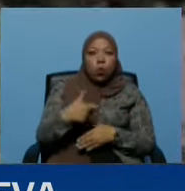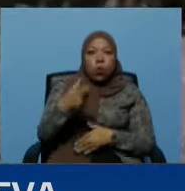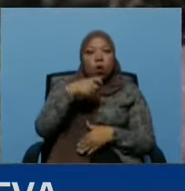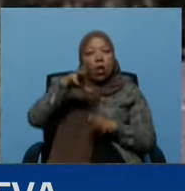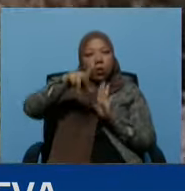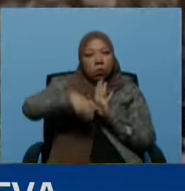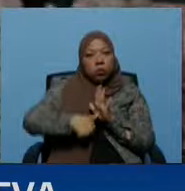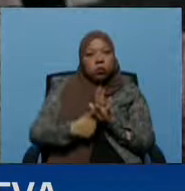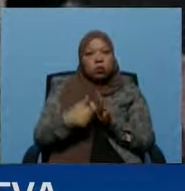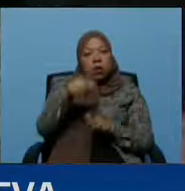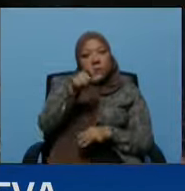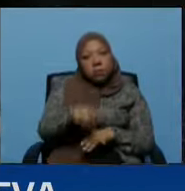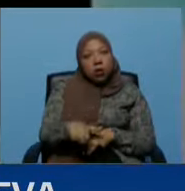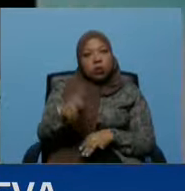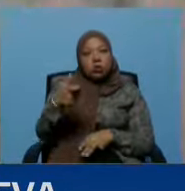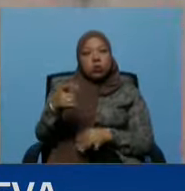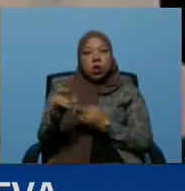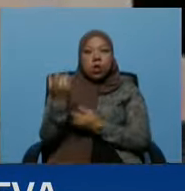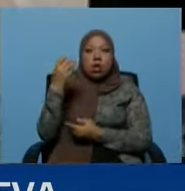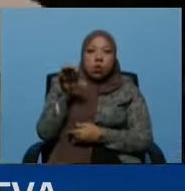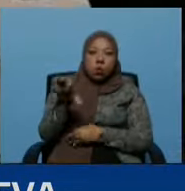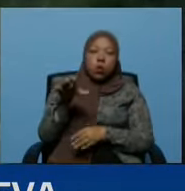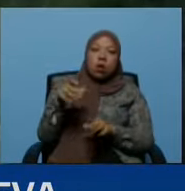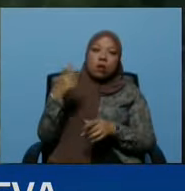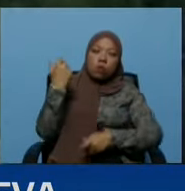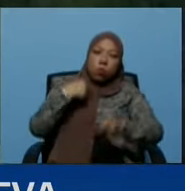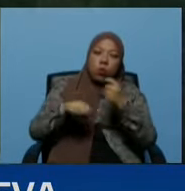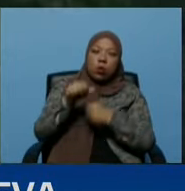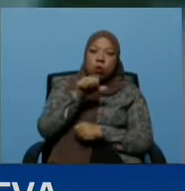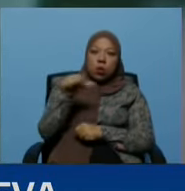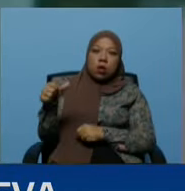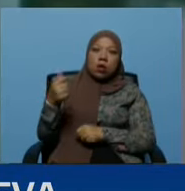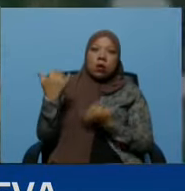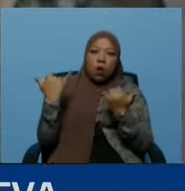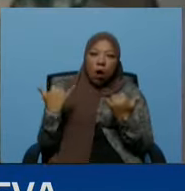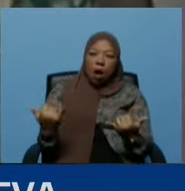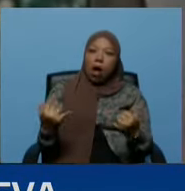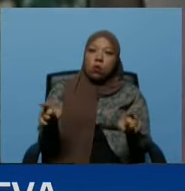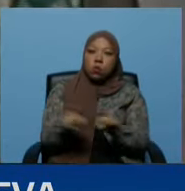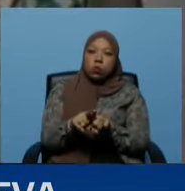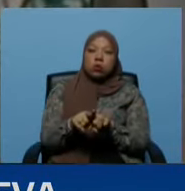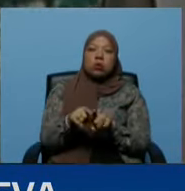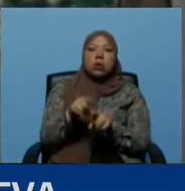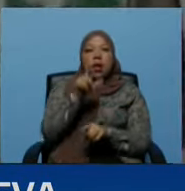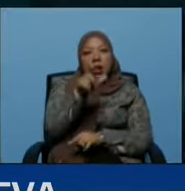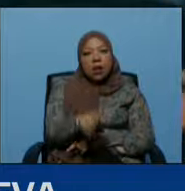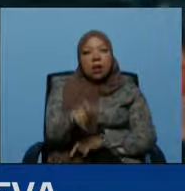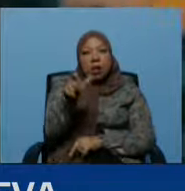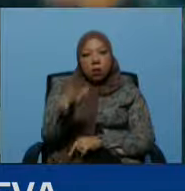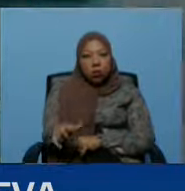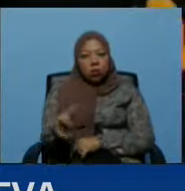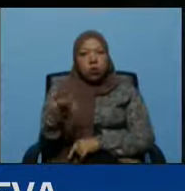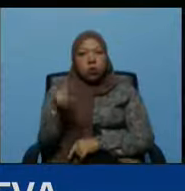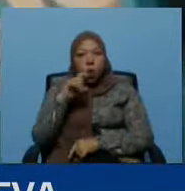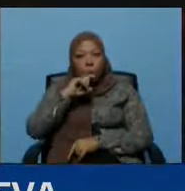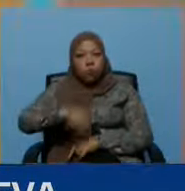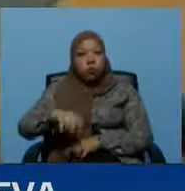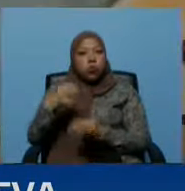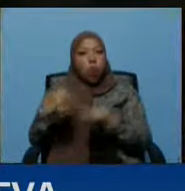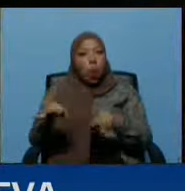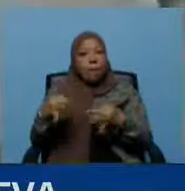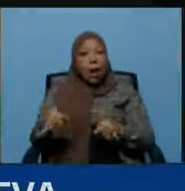captura de sujetos apátridas y terroristas que pretendía desestabilizar el